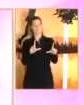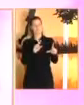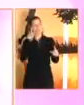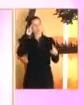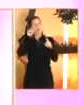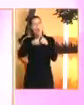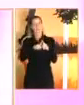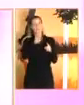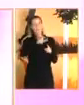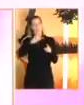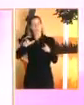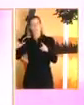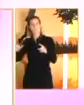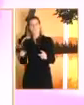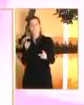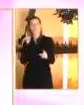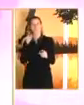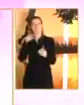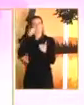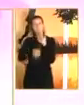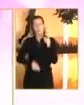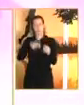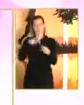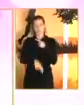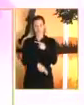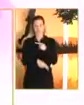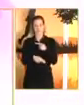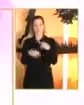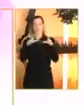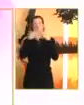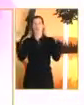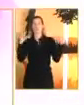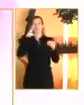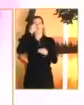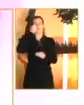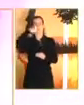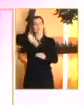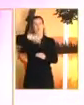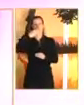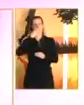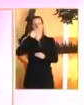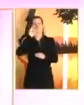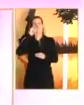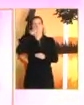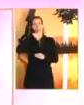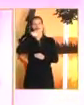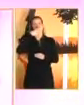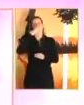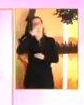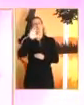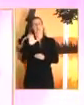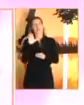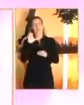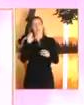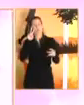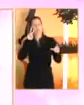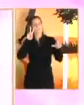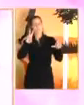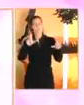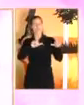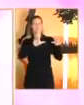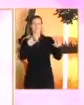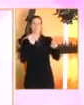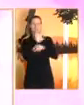de Cambridge, en Massachusetts, Estados Unidos, entregan las multas de tránsito en un sobre para que, bueno, que vean los multa... La